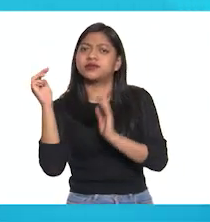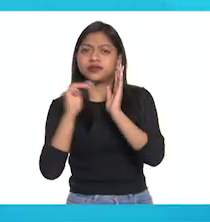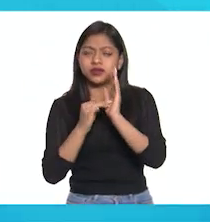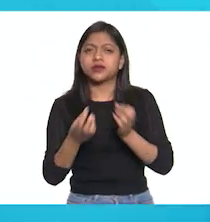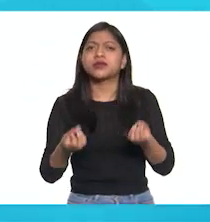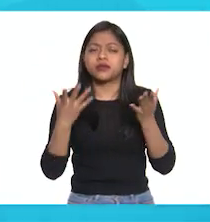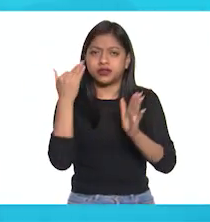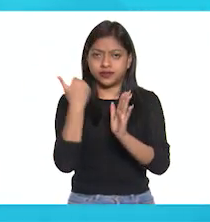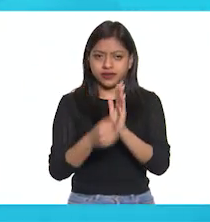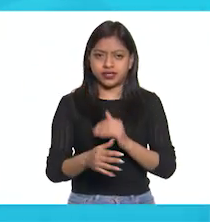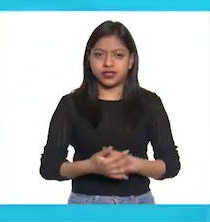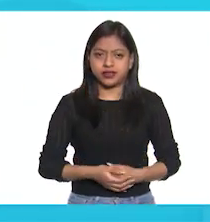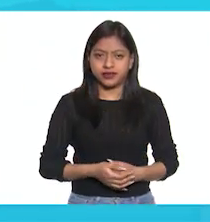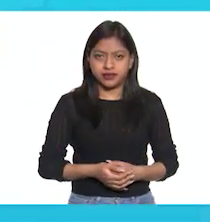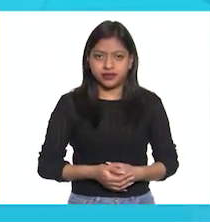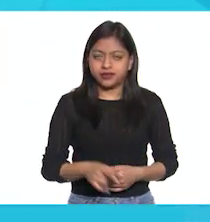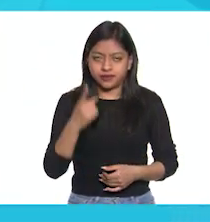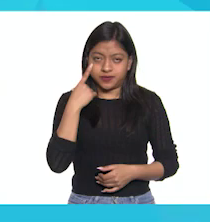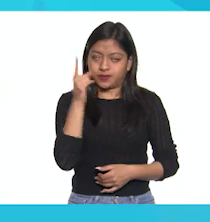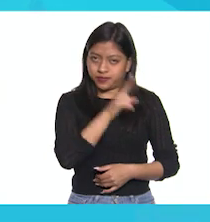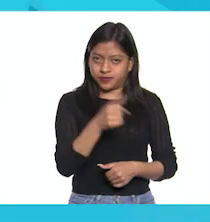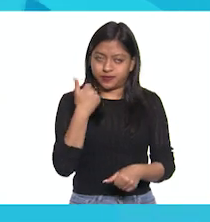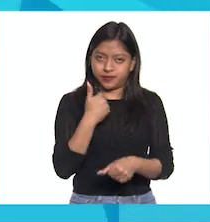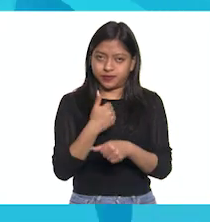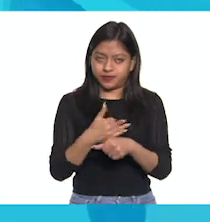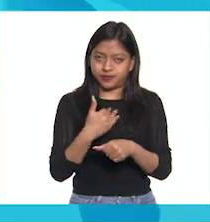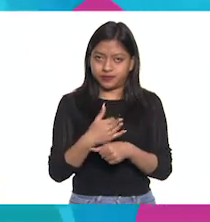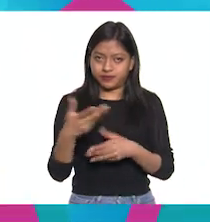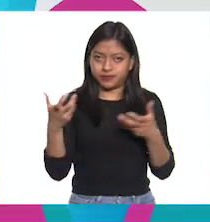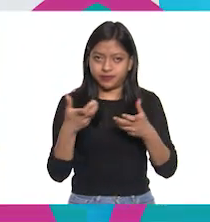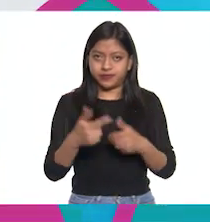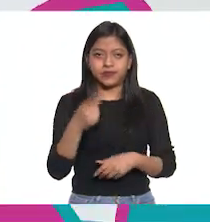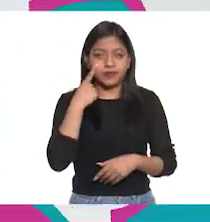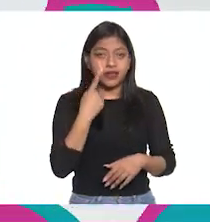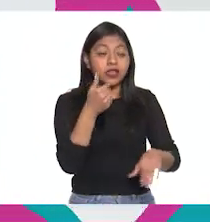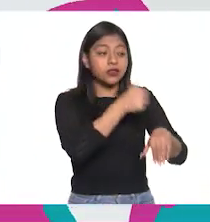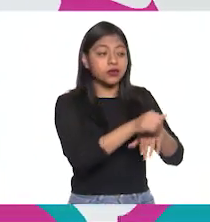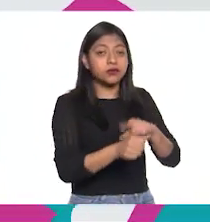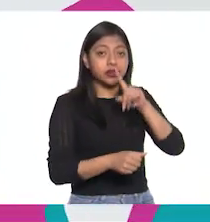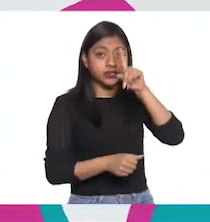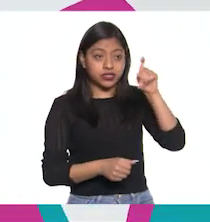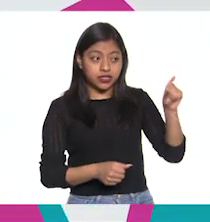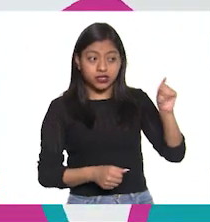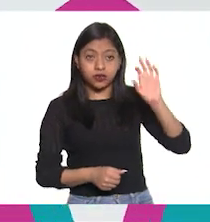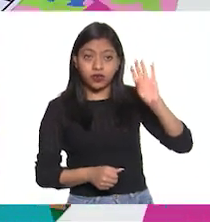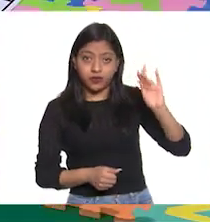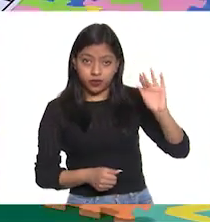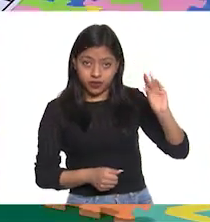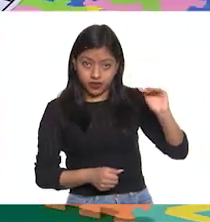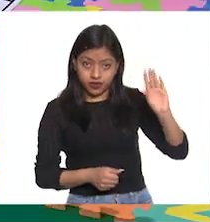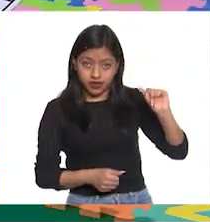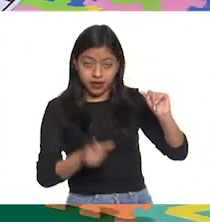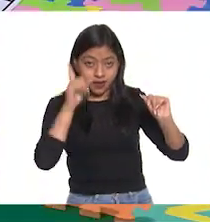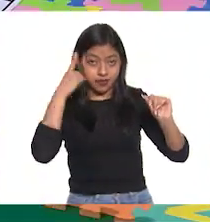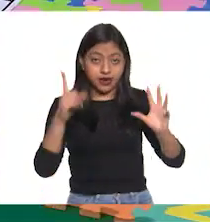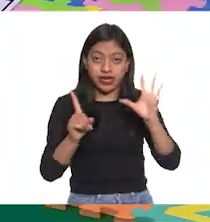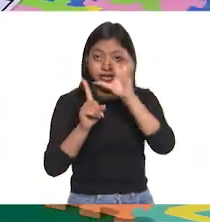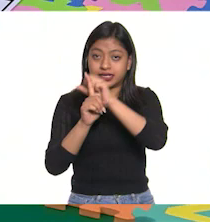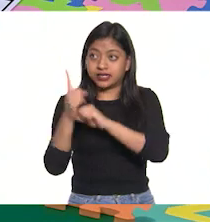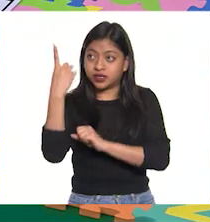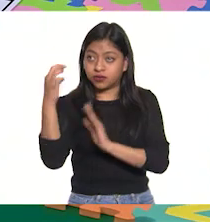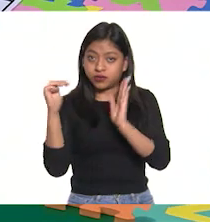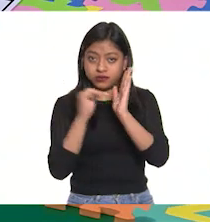dinero para que no... Ándale. Ahora estamos en 190. 190. Entonces, de 190